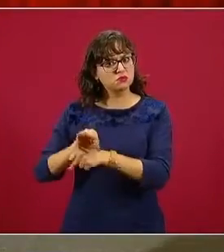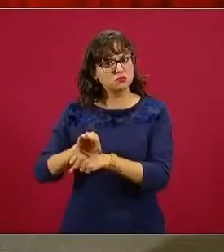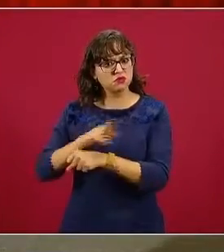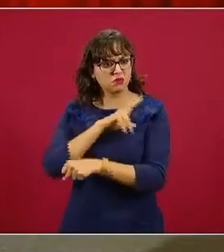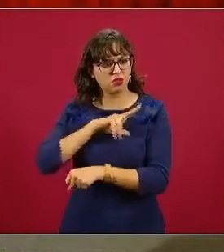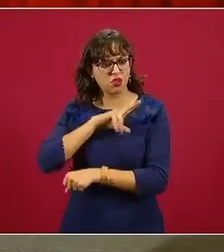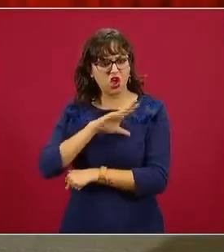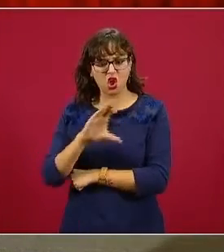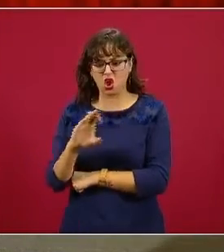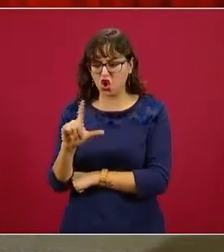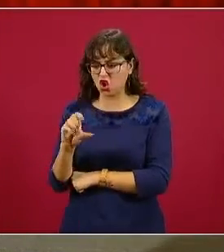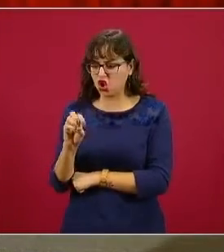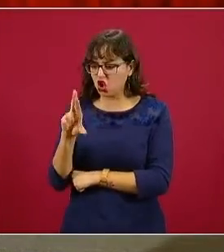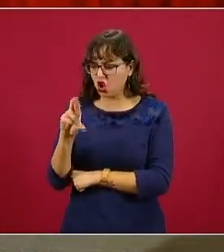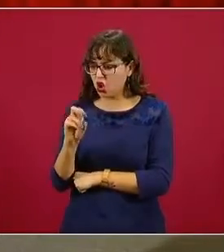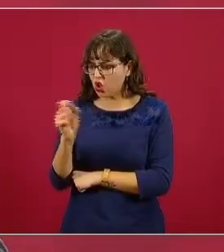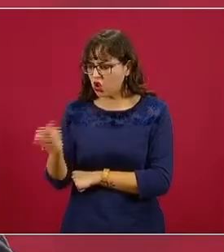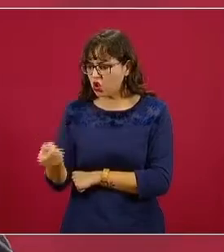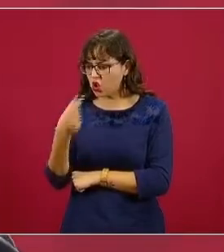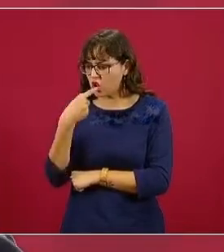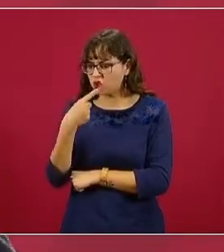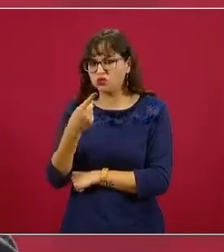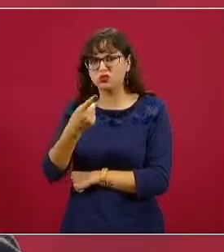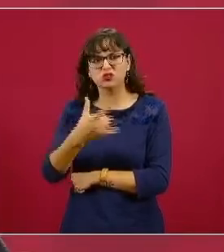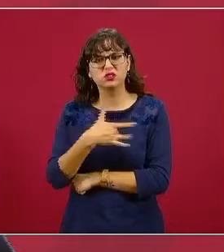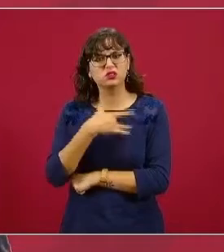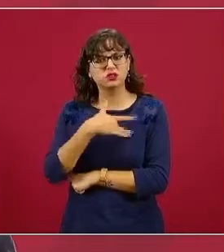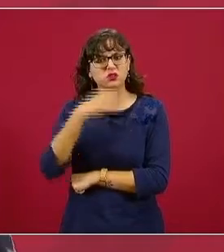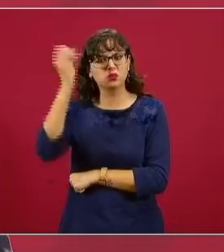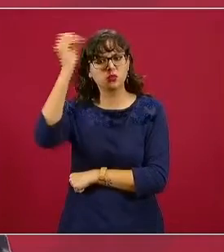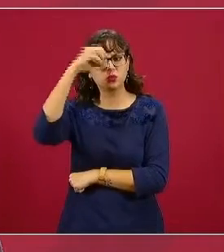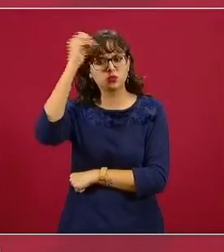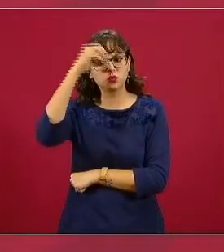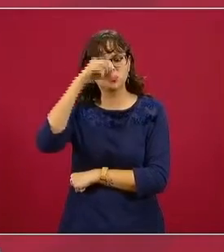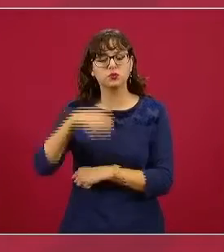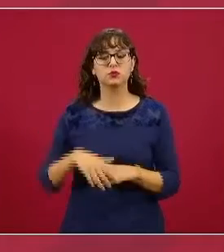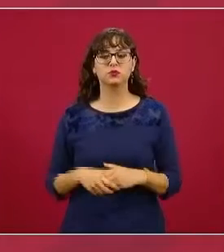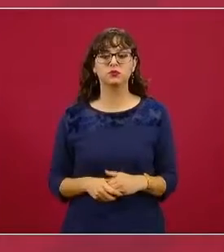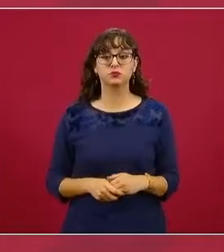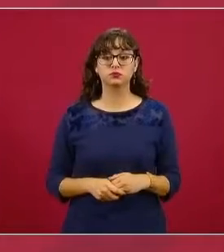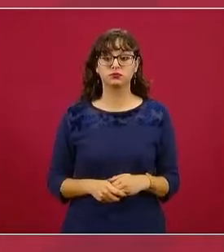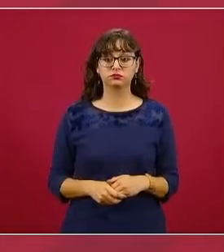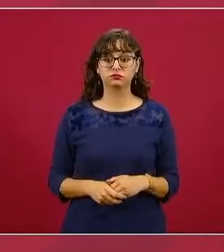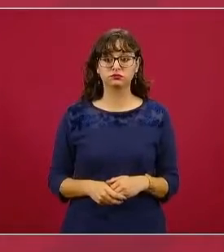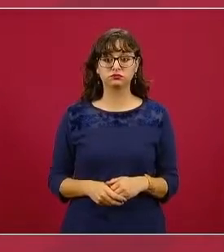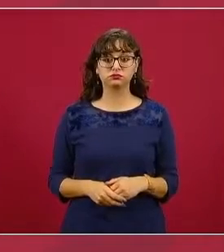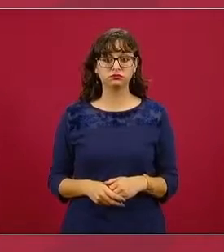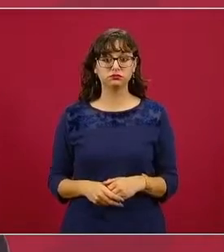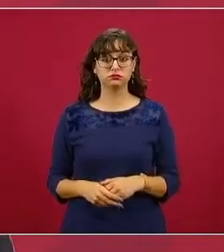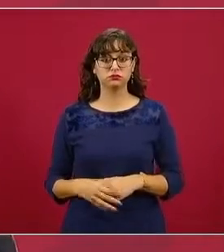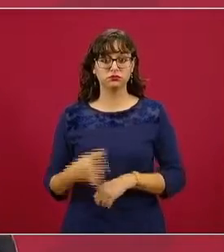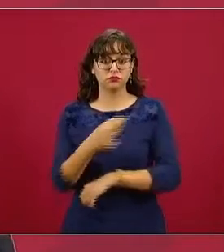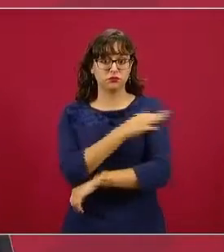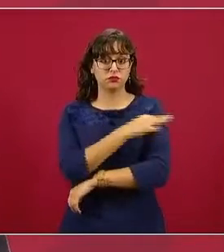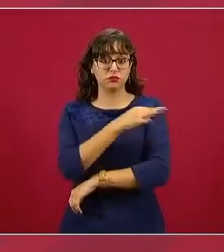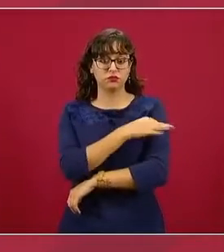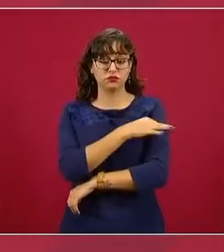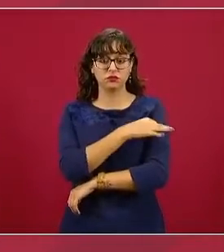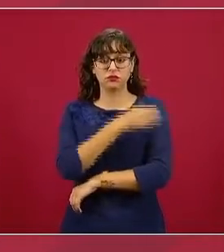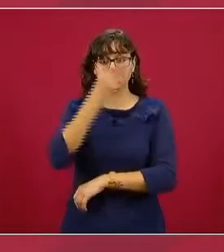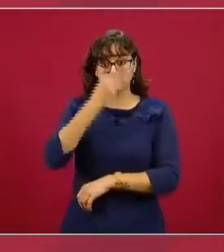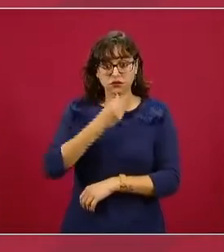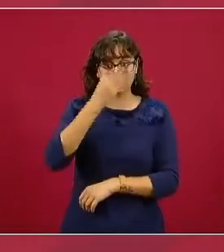gusto. Sobre la vacunación contra la influenza, esto no es de Jalisco, no es una iniciativa del gobierno de Jalisco, no